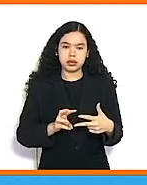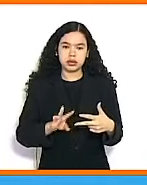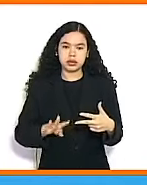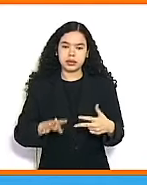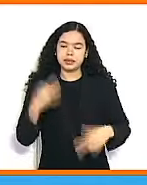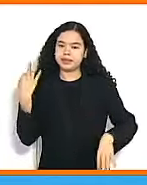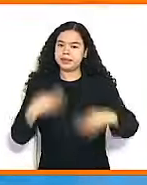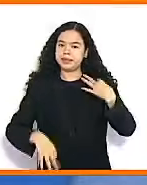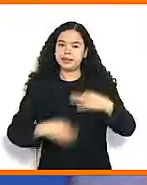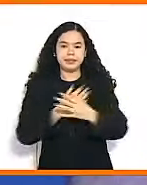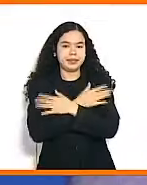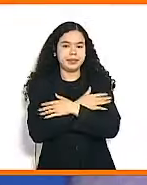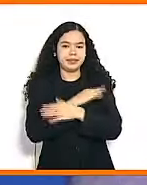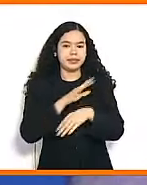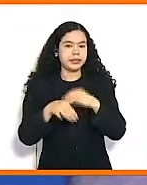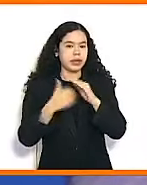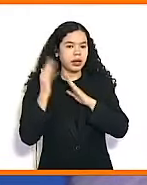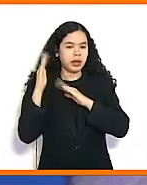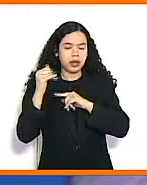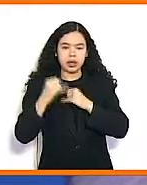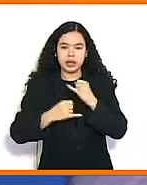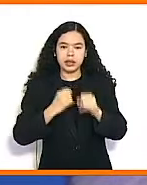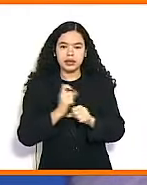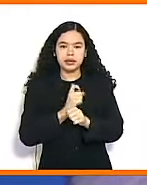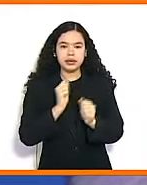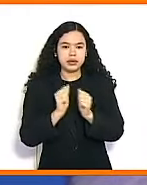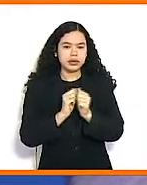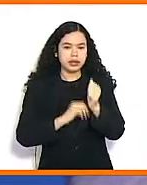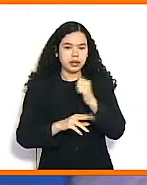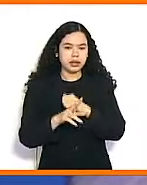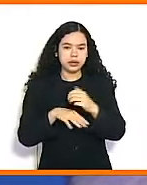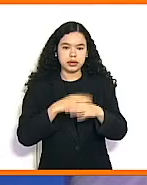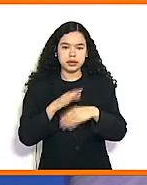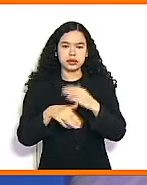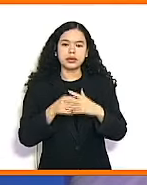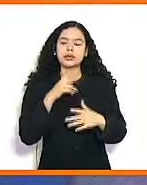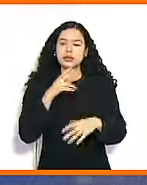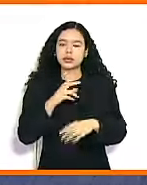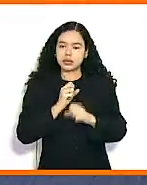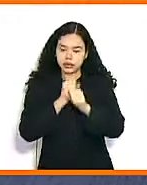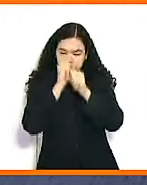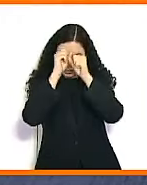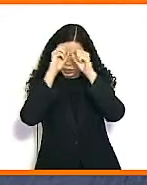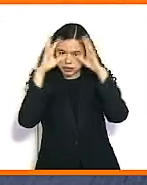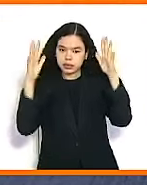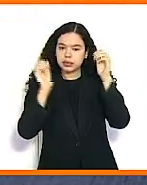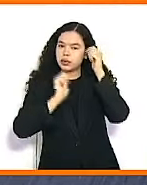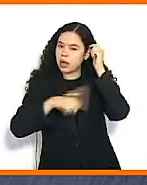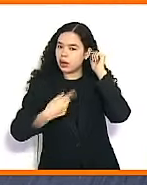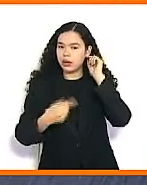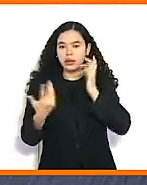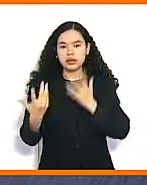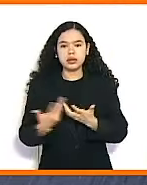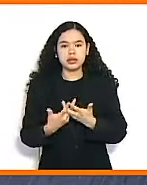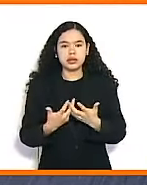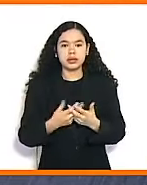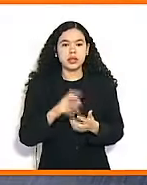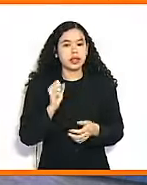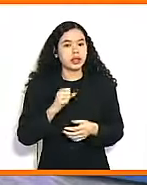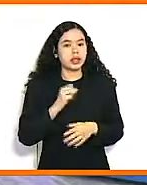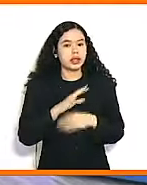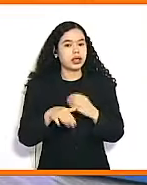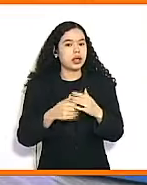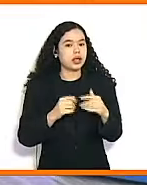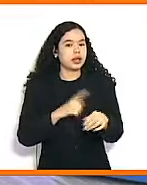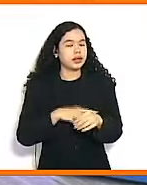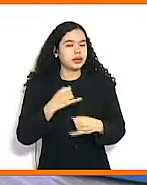64. Felicidades, espero que hayas pegado y ganado con Pega 3. Haremos en Diaria tu sueño una realidad con Kate. Así es, ya ha llegado el momento